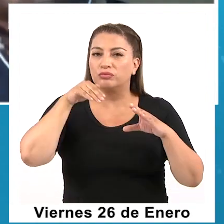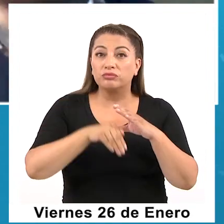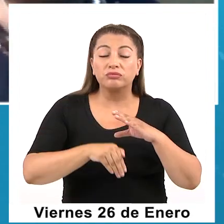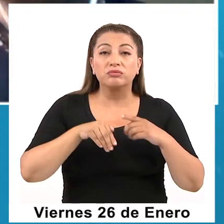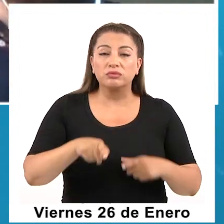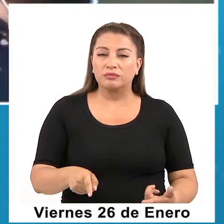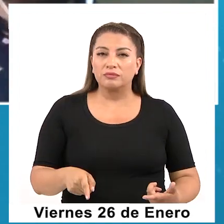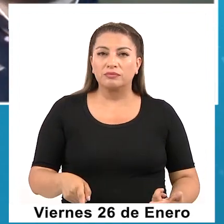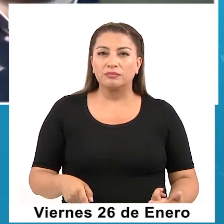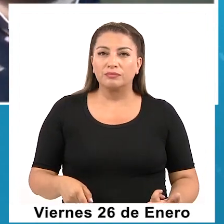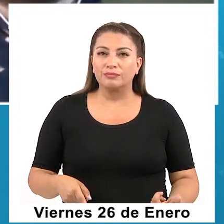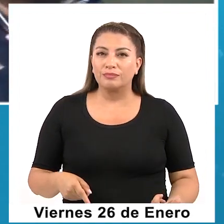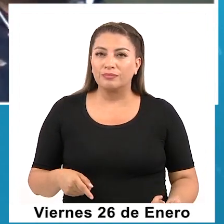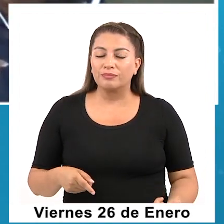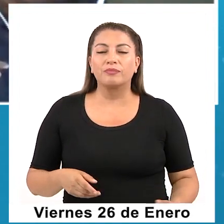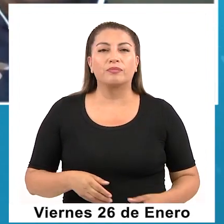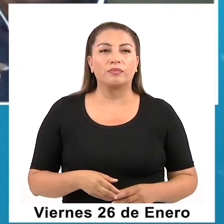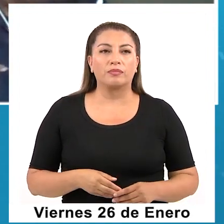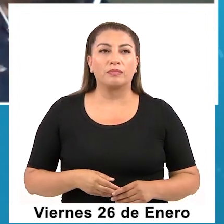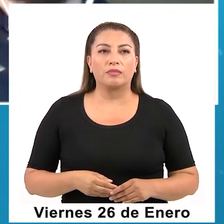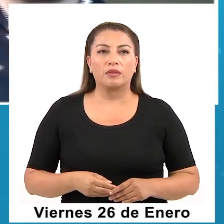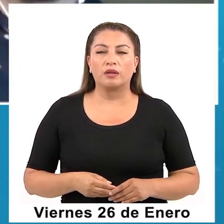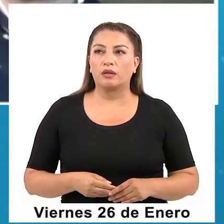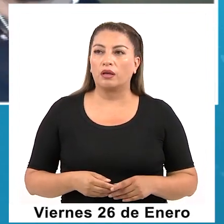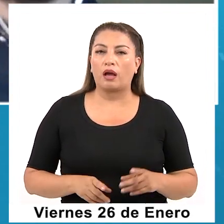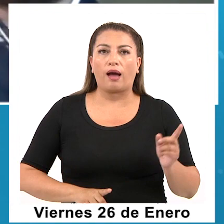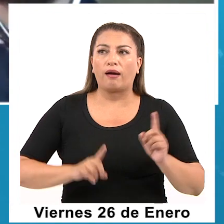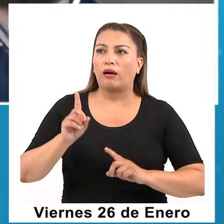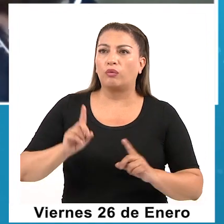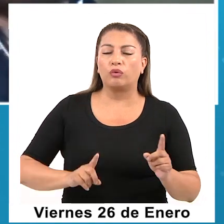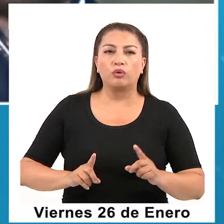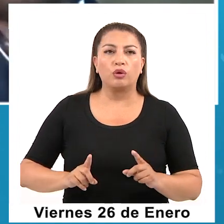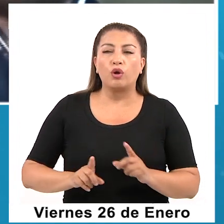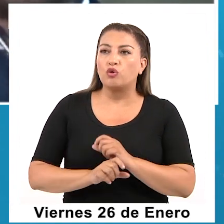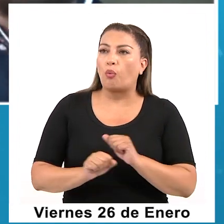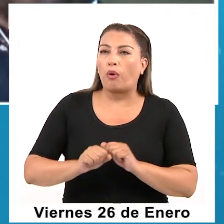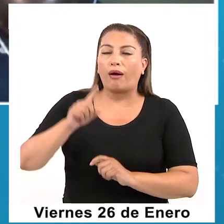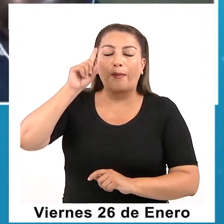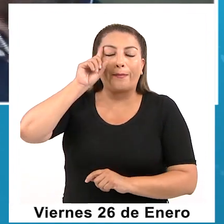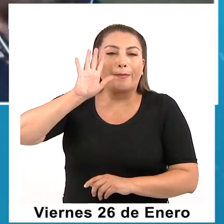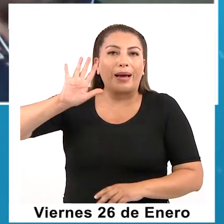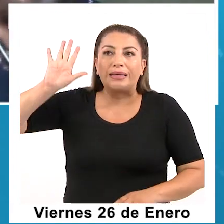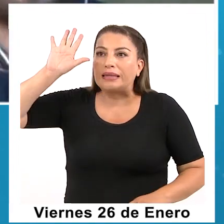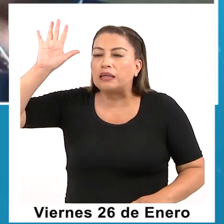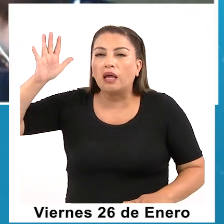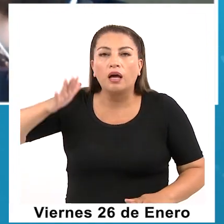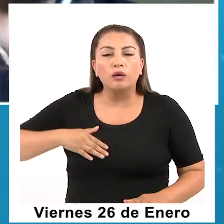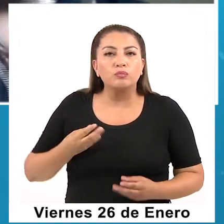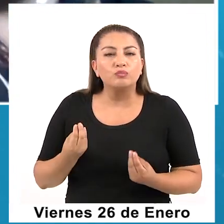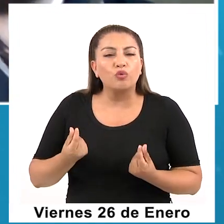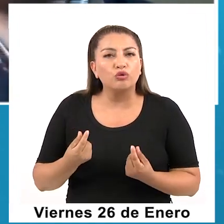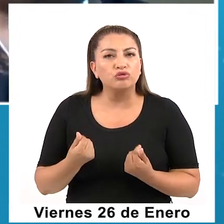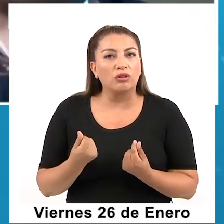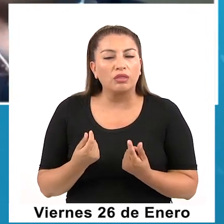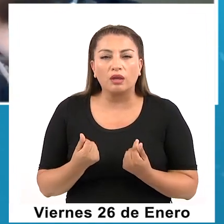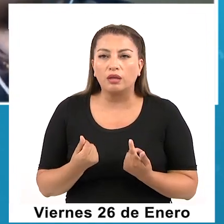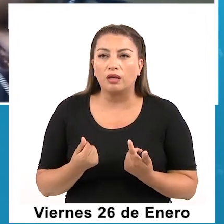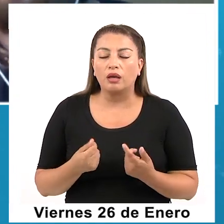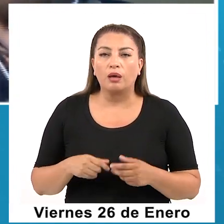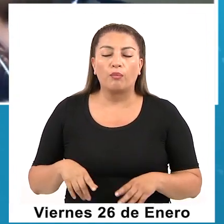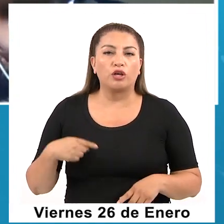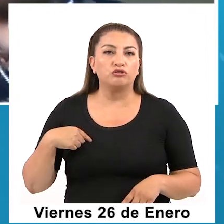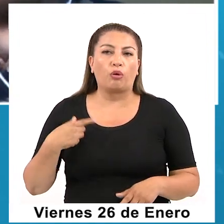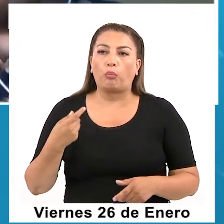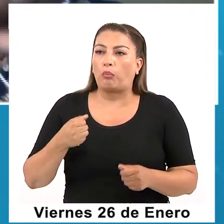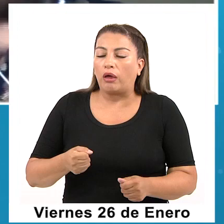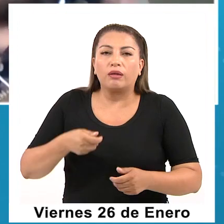¿cierto? Es una cantidad que muchas veces no te las puedes ni imaginar en tu cabeza para cuánta cosa te sirve